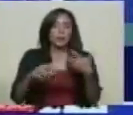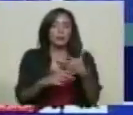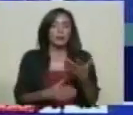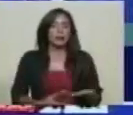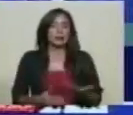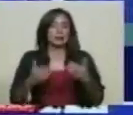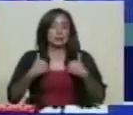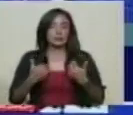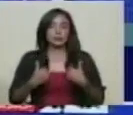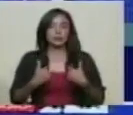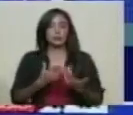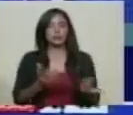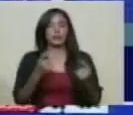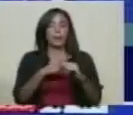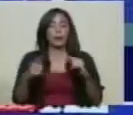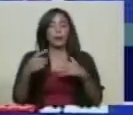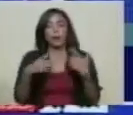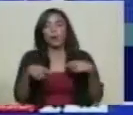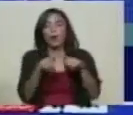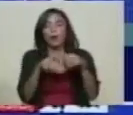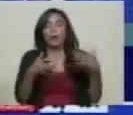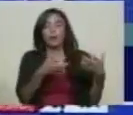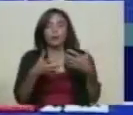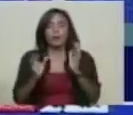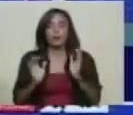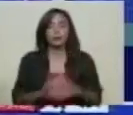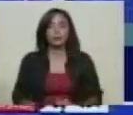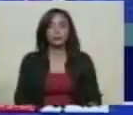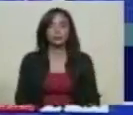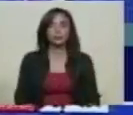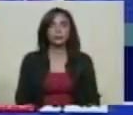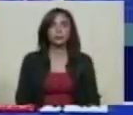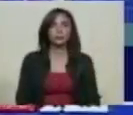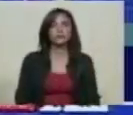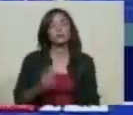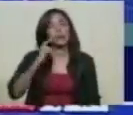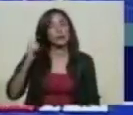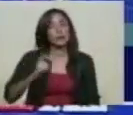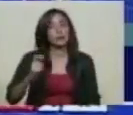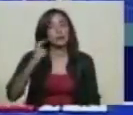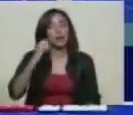¿Cómo debe ser la batalla diaria? Y necesitamos quienes